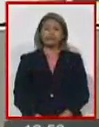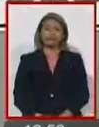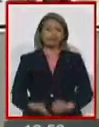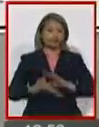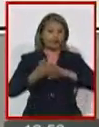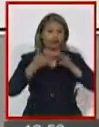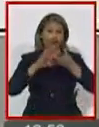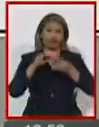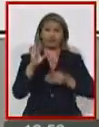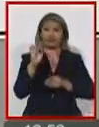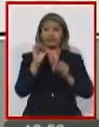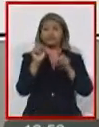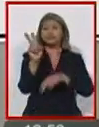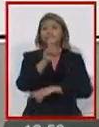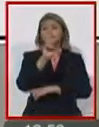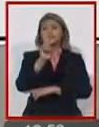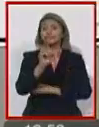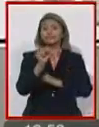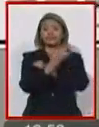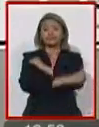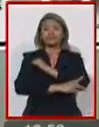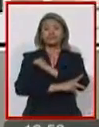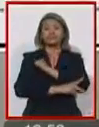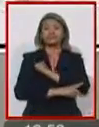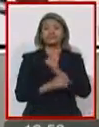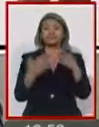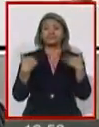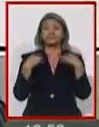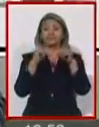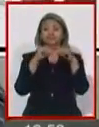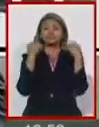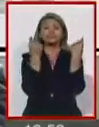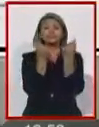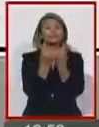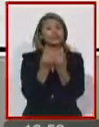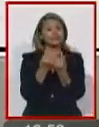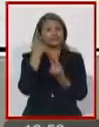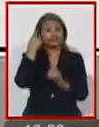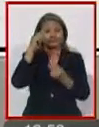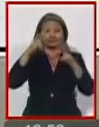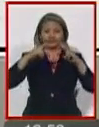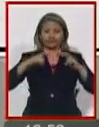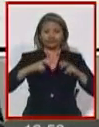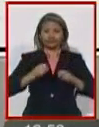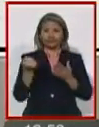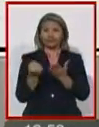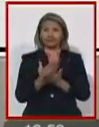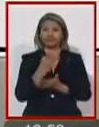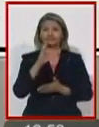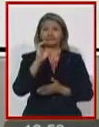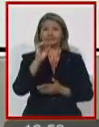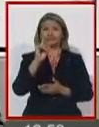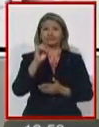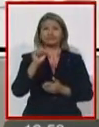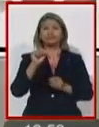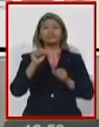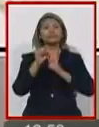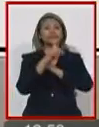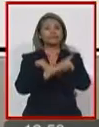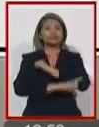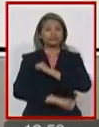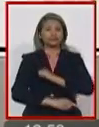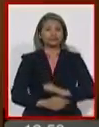Muy bien, le contamos ahora que 8 universidades del país conformarán un grupo colegiado para analizar el nuevo Código de Sistema